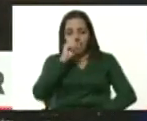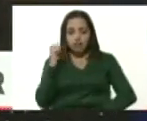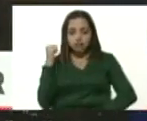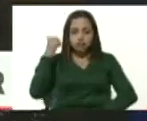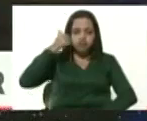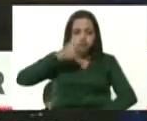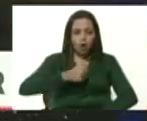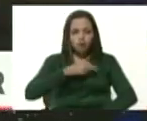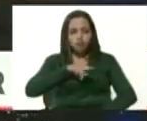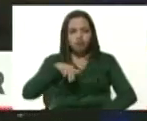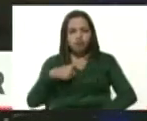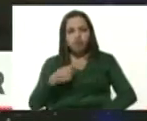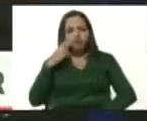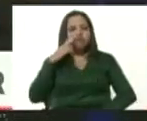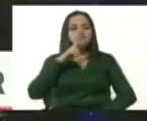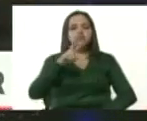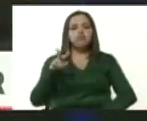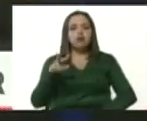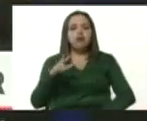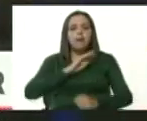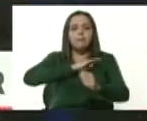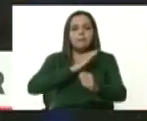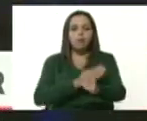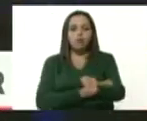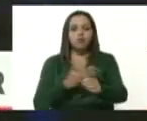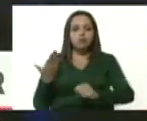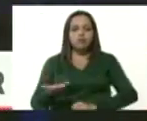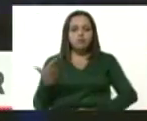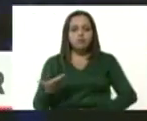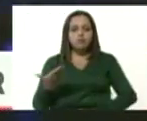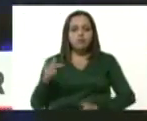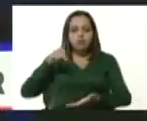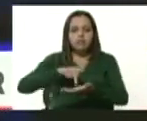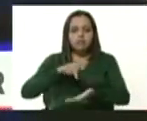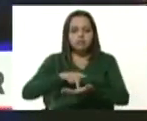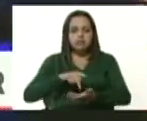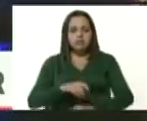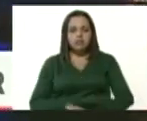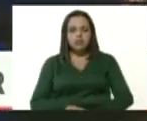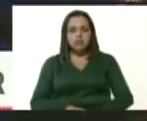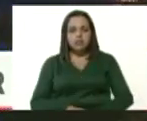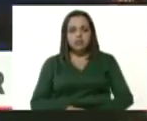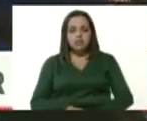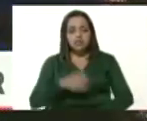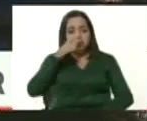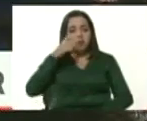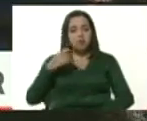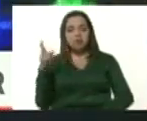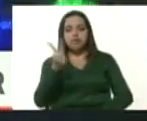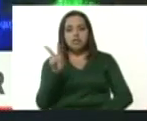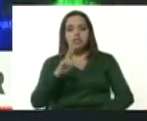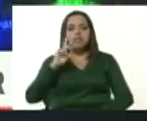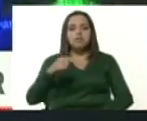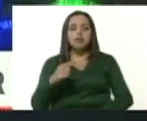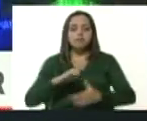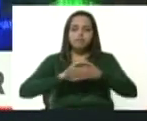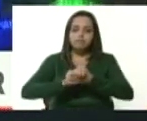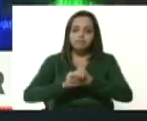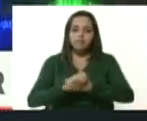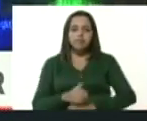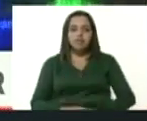también podido observar el poder protagónico de la población venezolana y también la mano amiga,